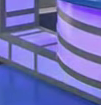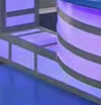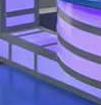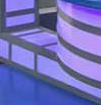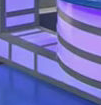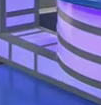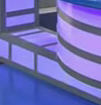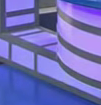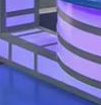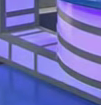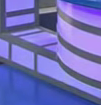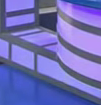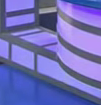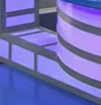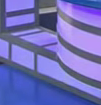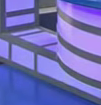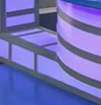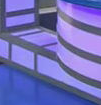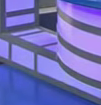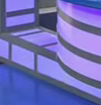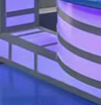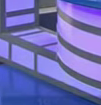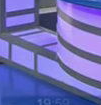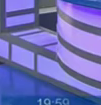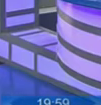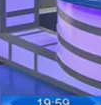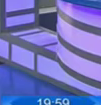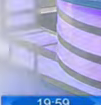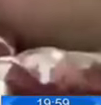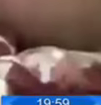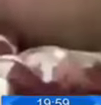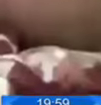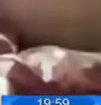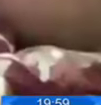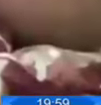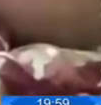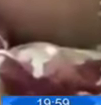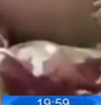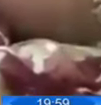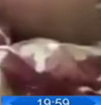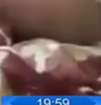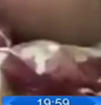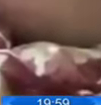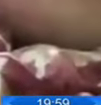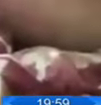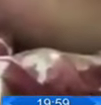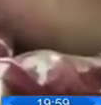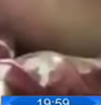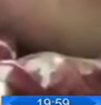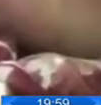Bien, antes de despedirnos vamos a revisar unas tiernas imágenes que nos han llegado, ¿no? Así es, Javier, unas tiernas imágenes de este bebé con su mascota.